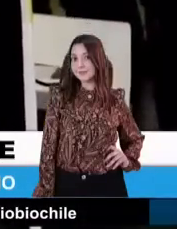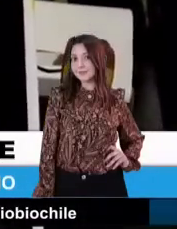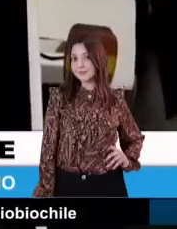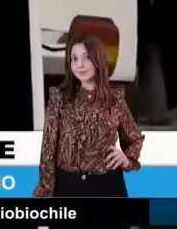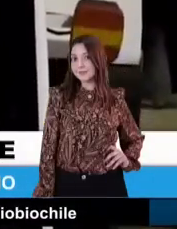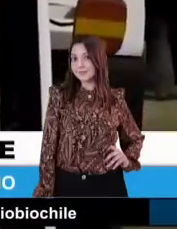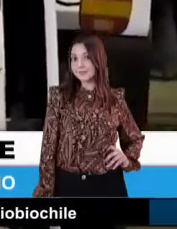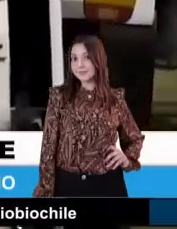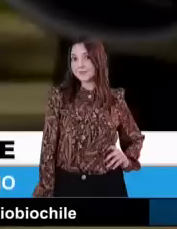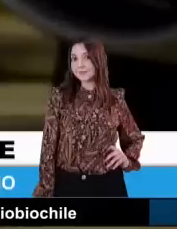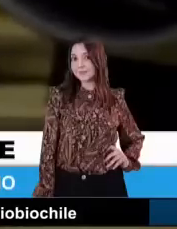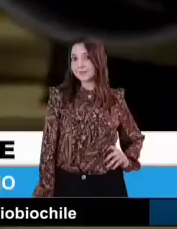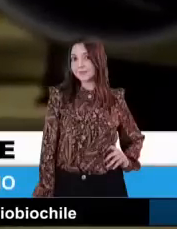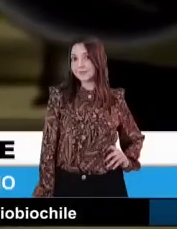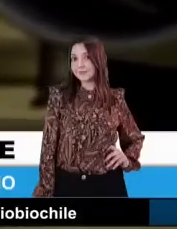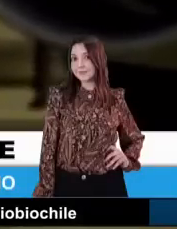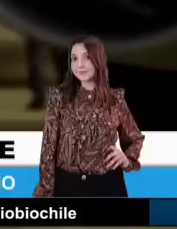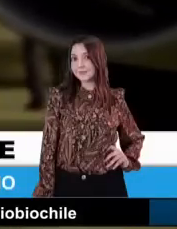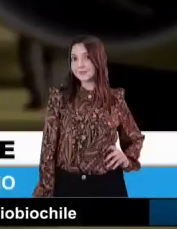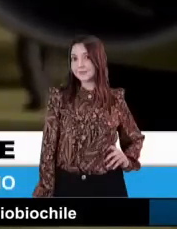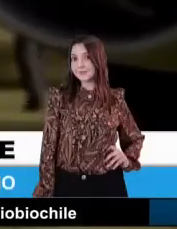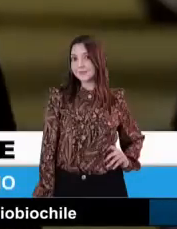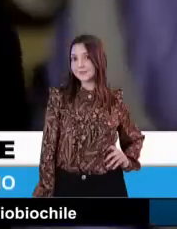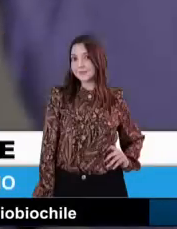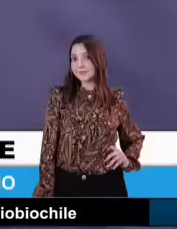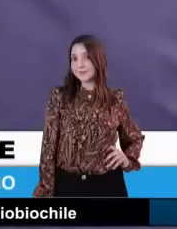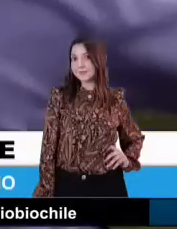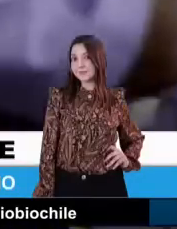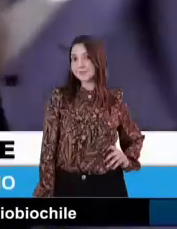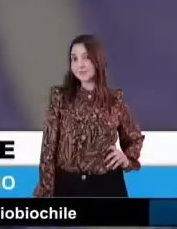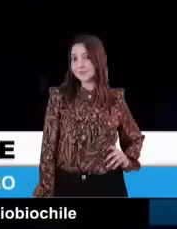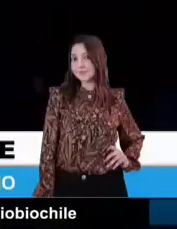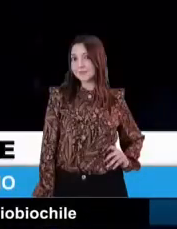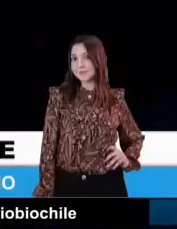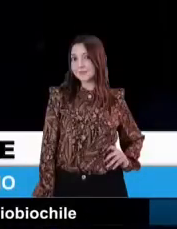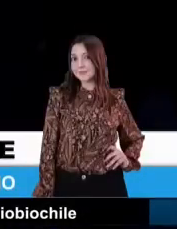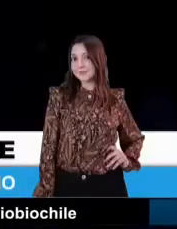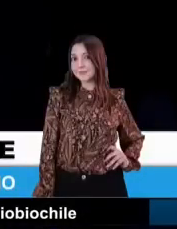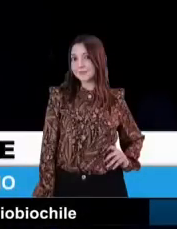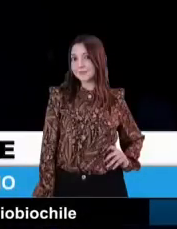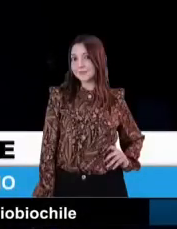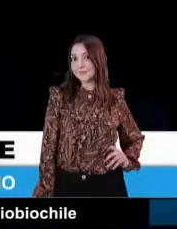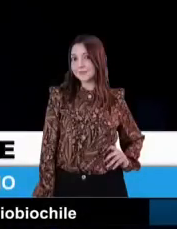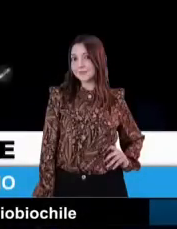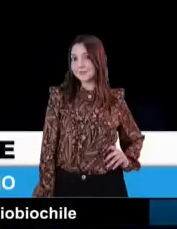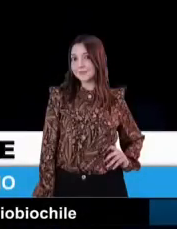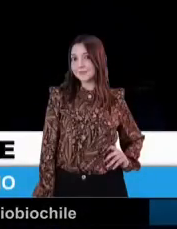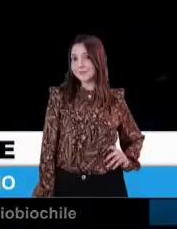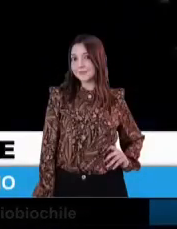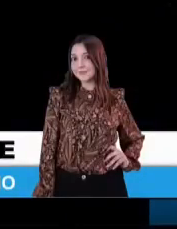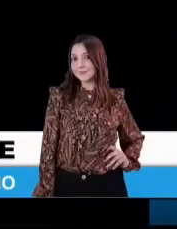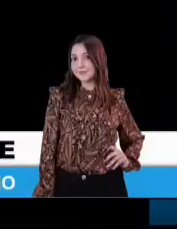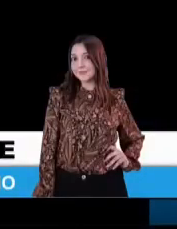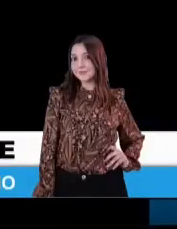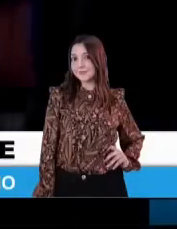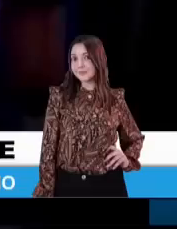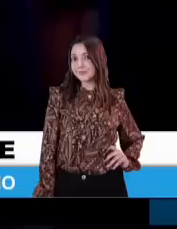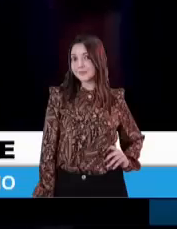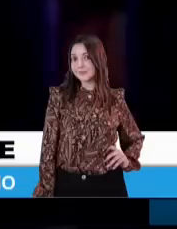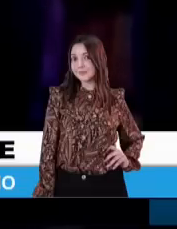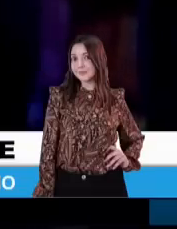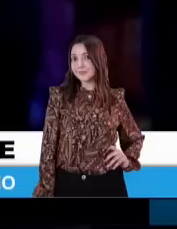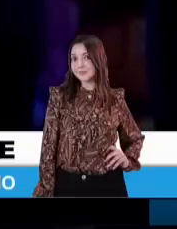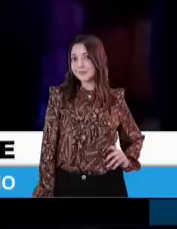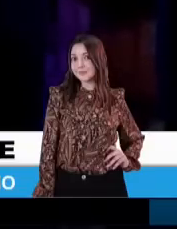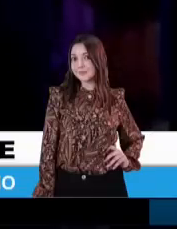otras autoridades. Lo cierto es que acá se van a abordar distintos temas. El canciller Alberto Van Claveren señalaba el día